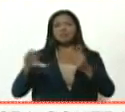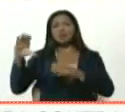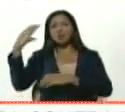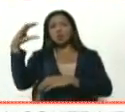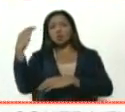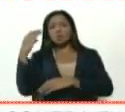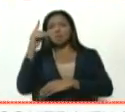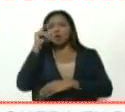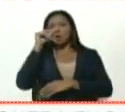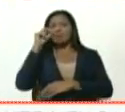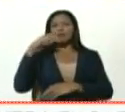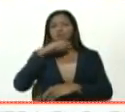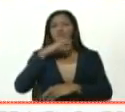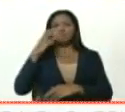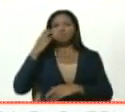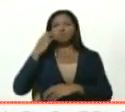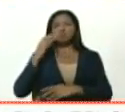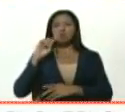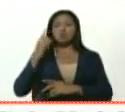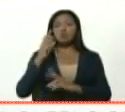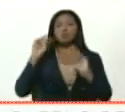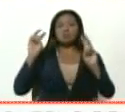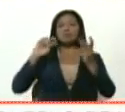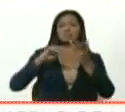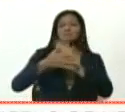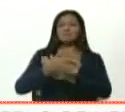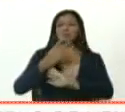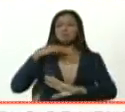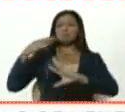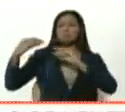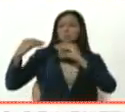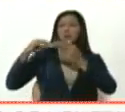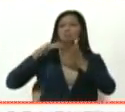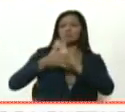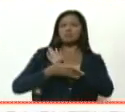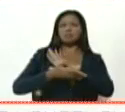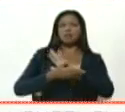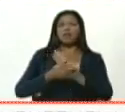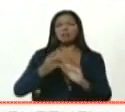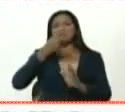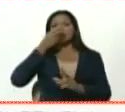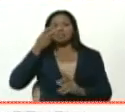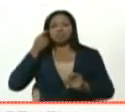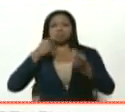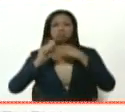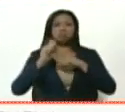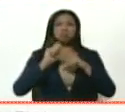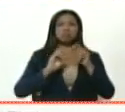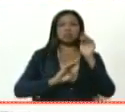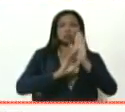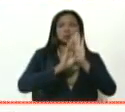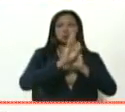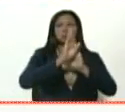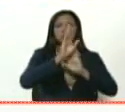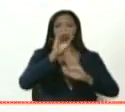Colombia. Y el único tema que hablaron, no hablaron del narcotráfico, de cómo está creciendo